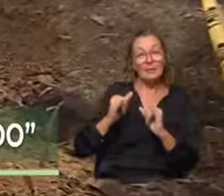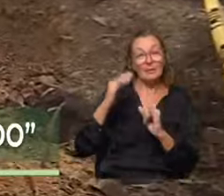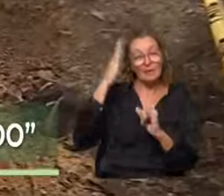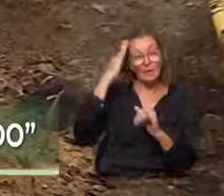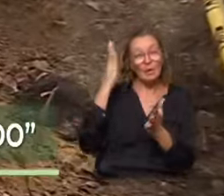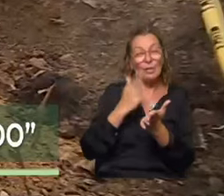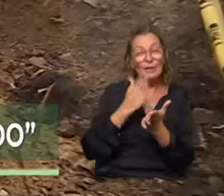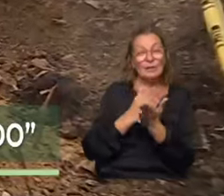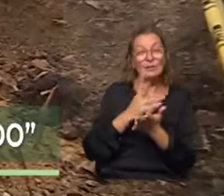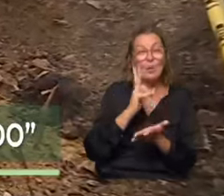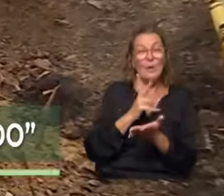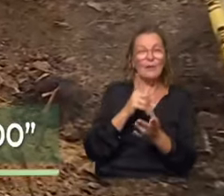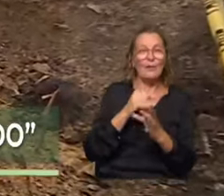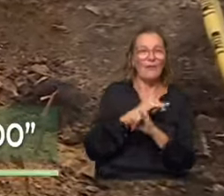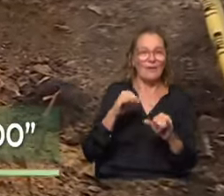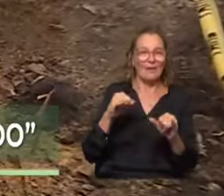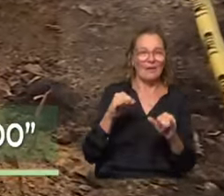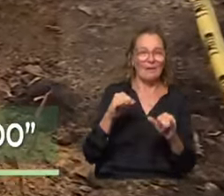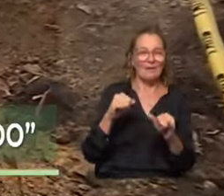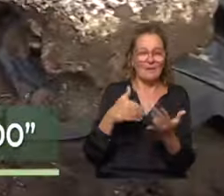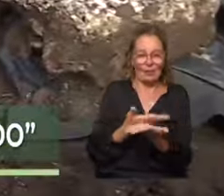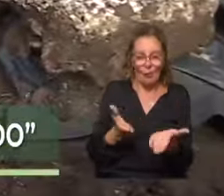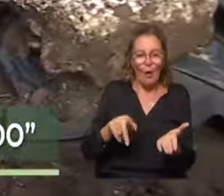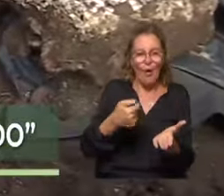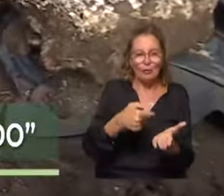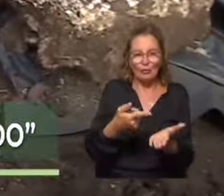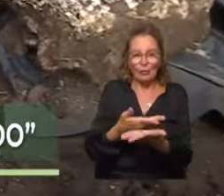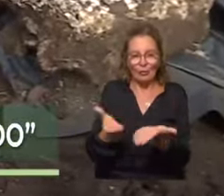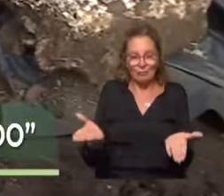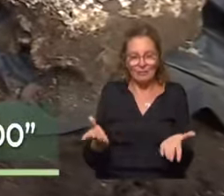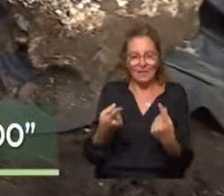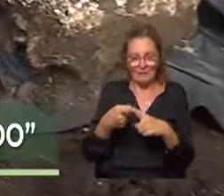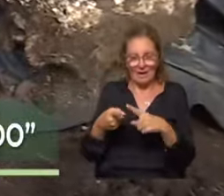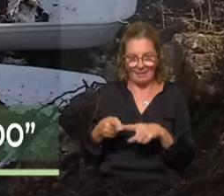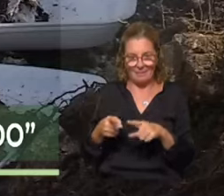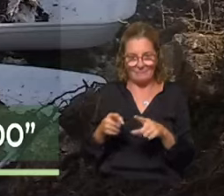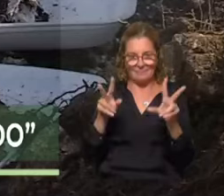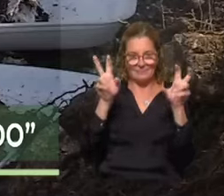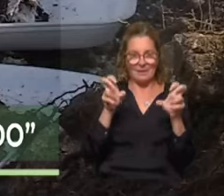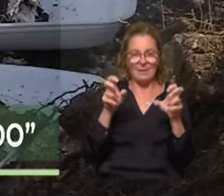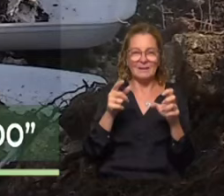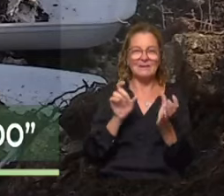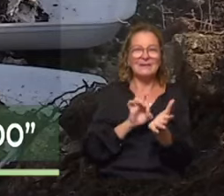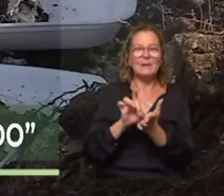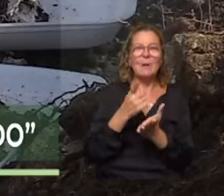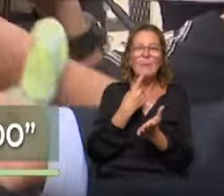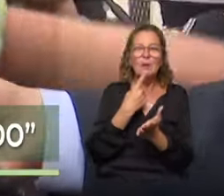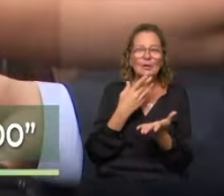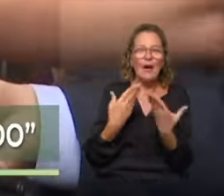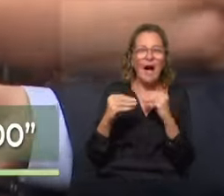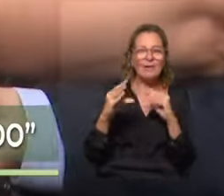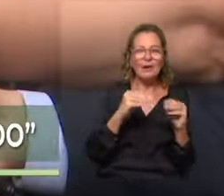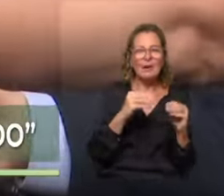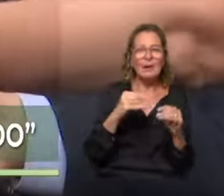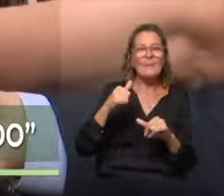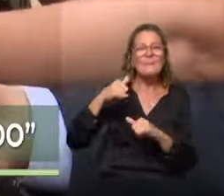derechos humanos no se agota en los desaparecidos. O sea, hay otros temas arriba de la mesa, varios, que creo que el sistema político los tiene que conversar. Hay militares que